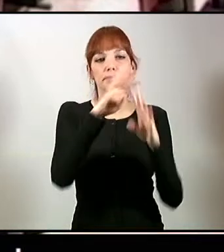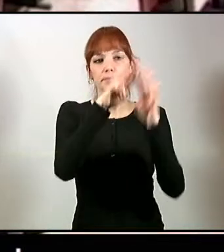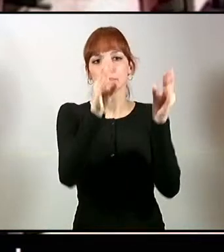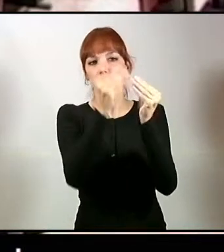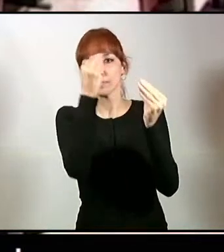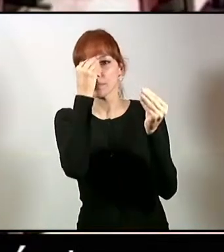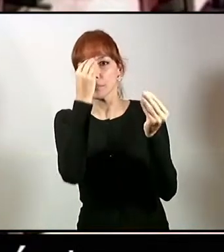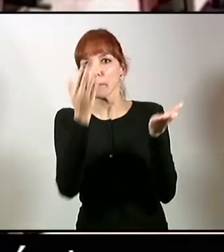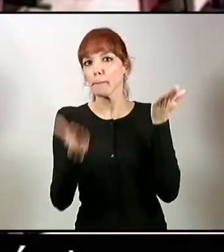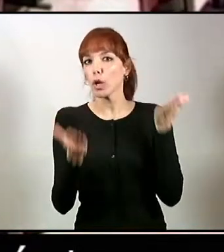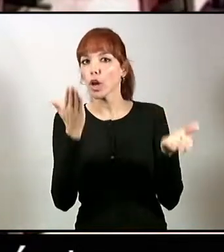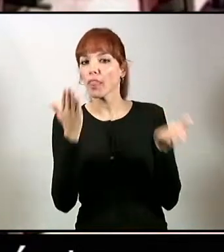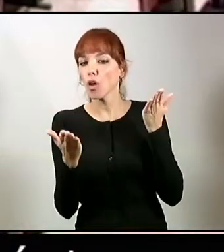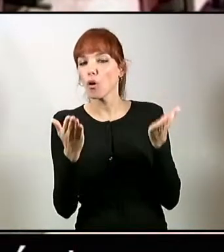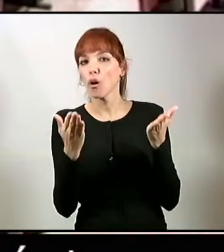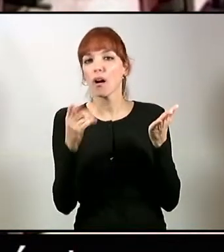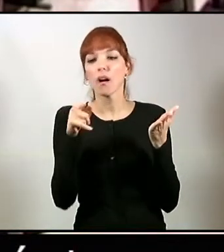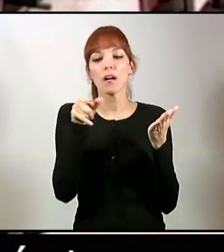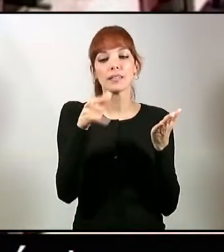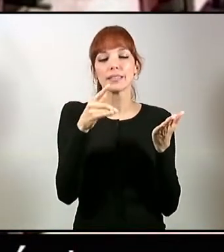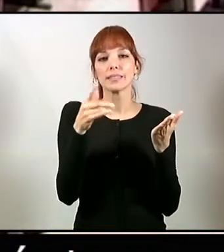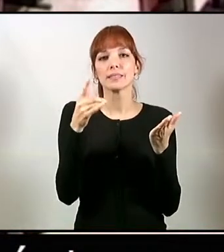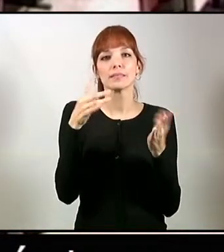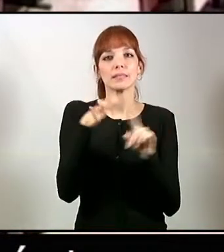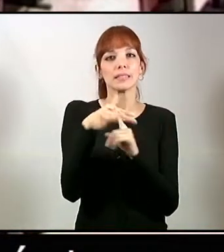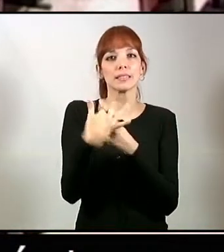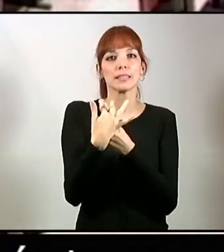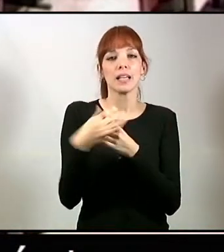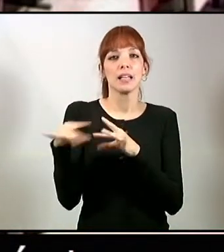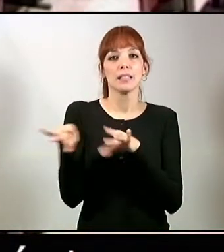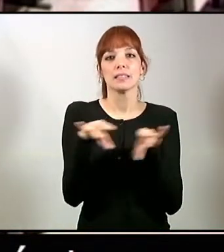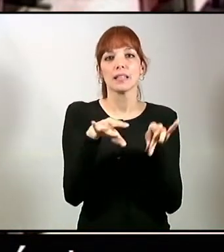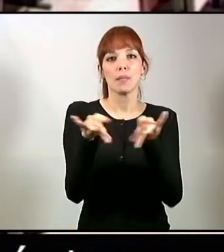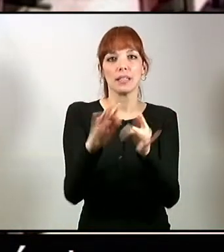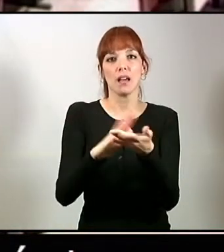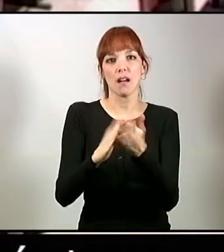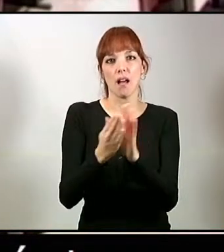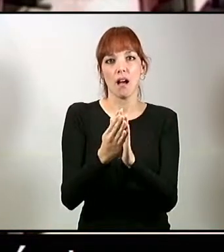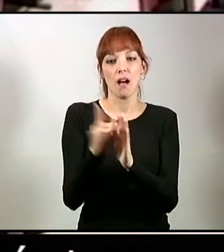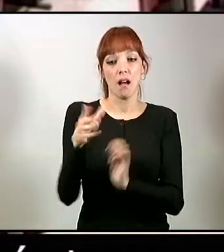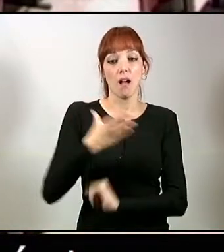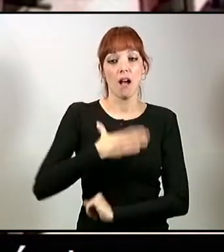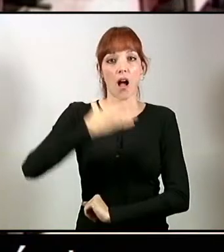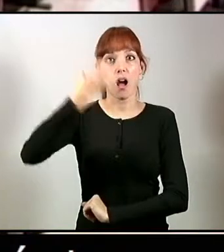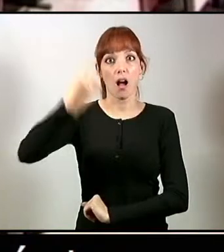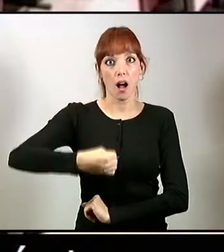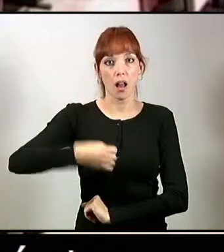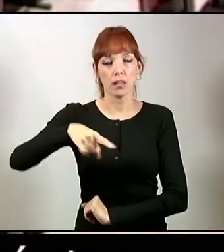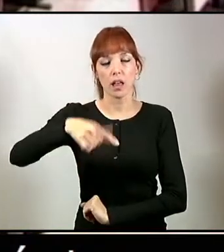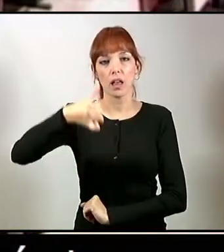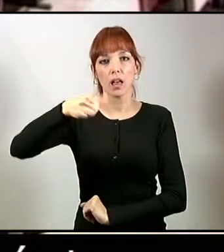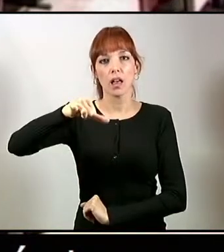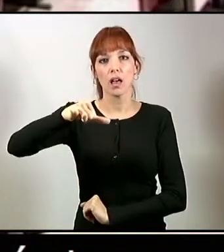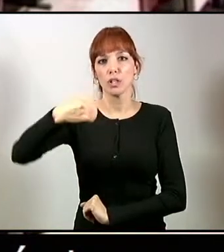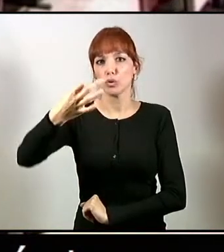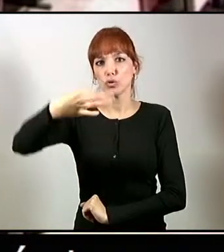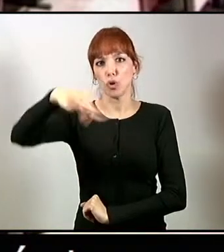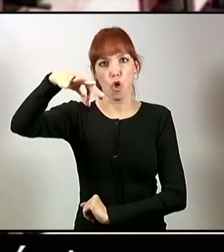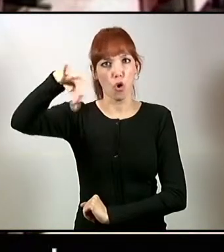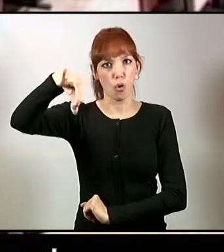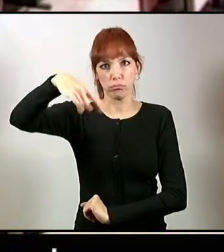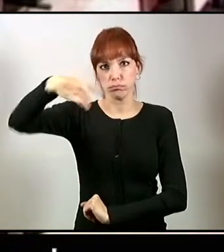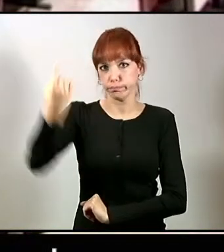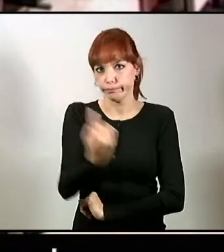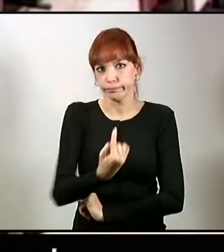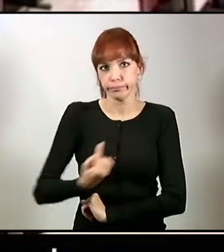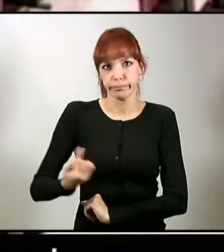valoración de lo que está ocurriendo en Salvatierra. El alcalde se ha quedado solo, no sé